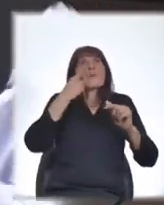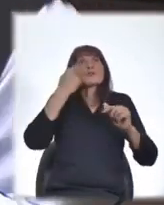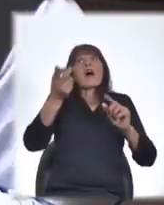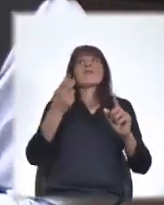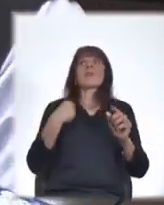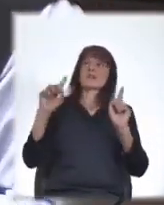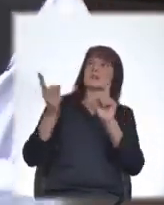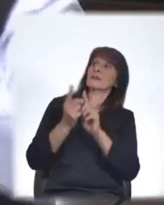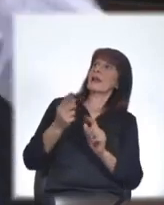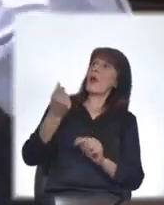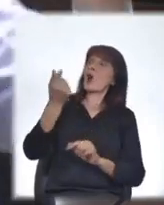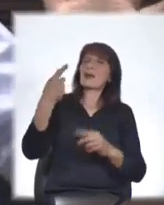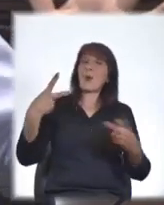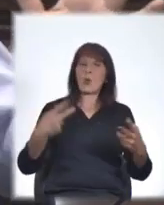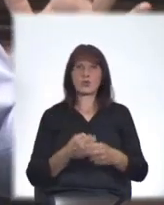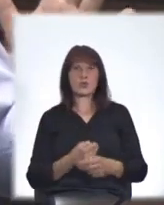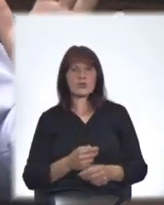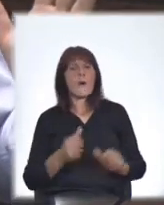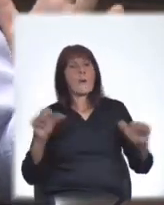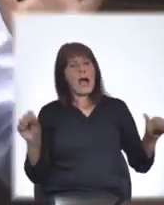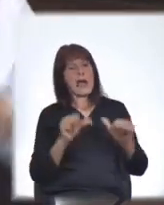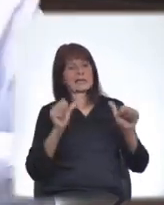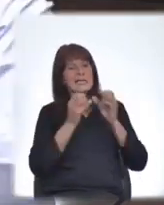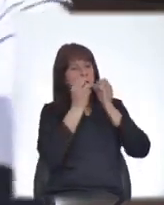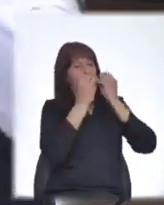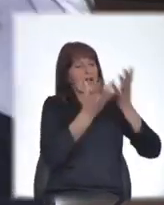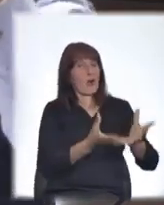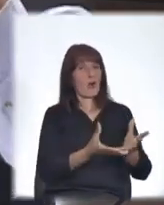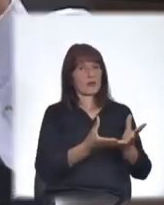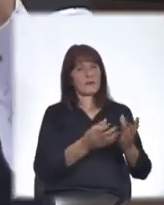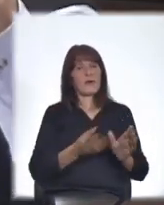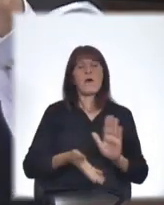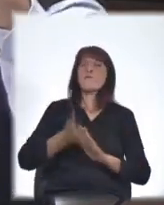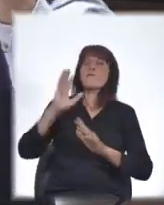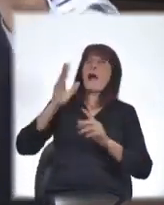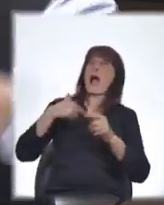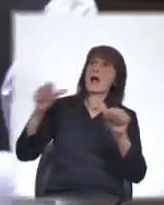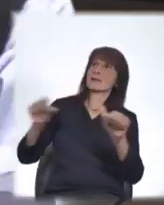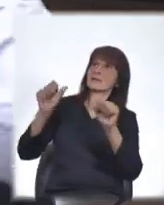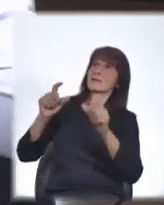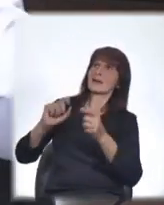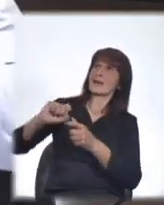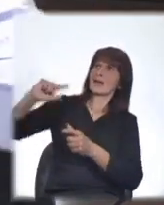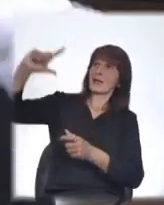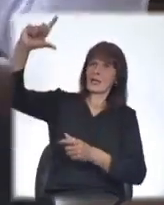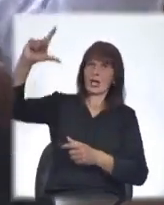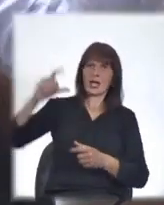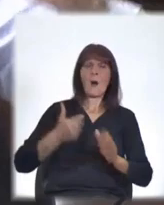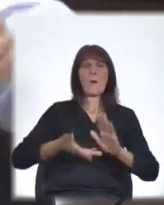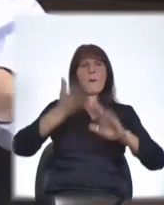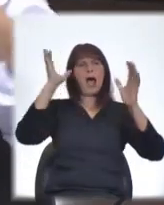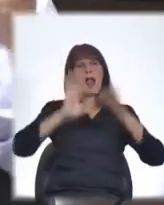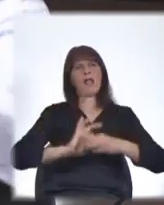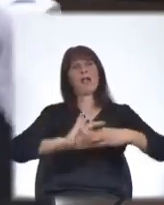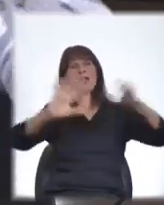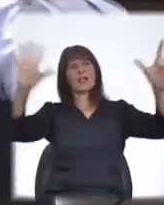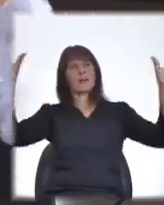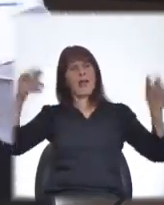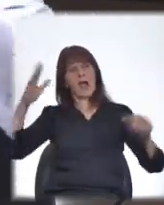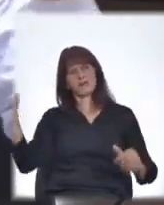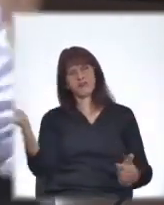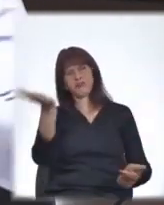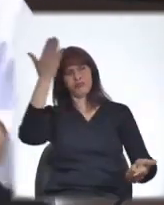dicen. Vamos a hacerlo mejor. Vamos a hacer que las cosas crezcan. Vamos a liberar el lastre y que el